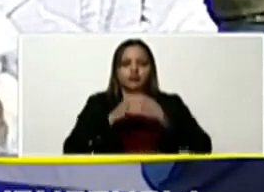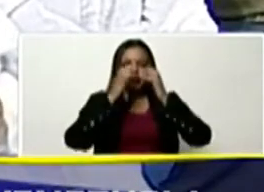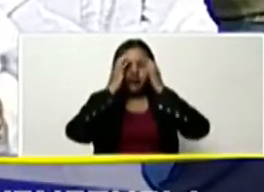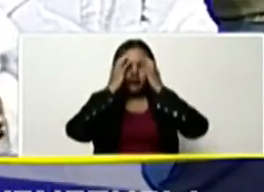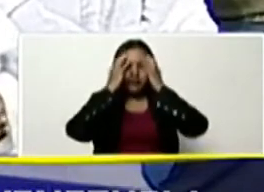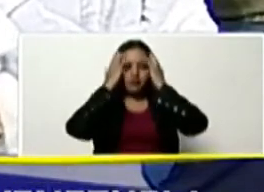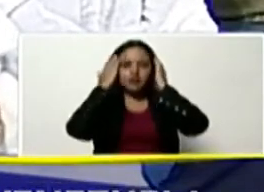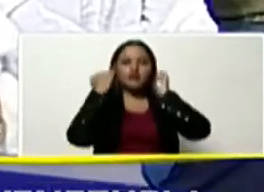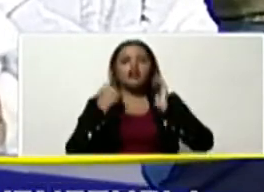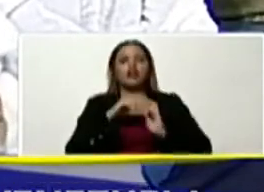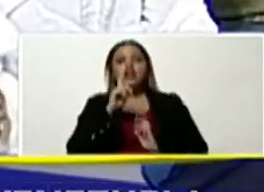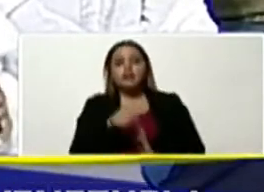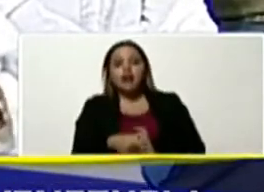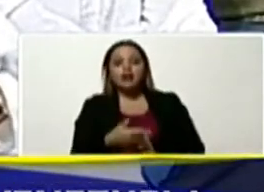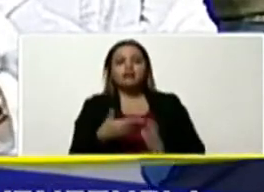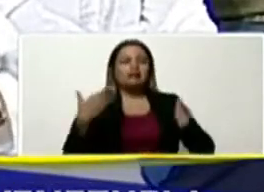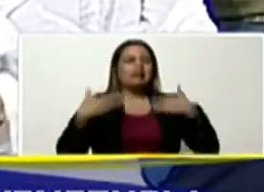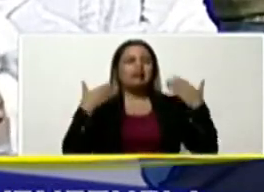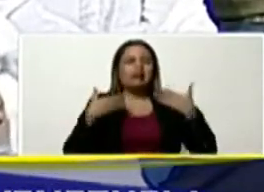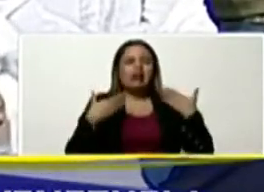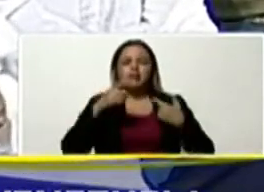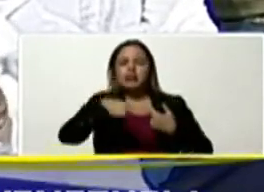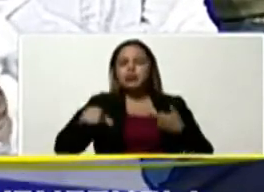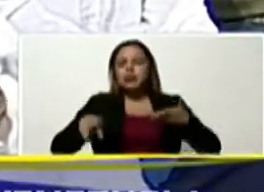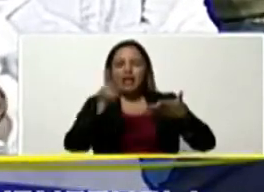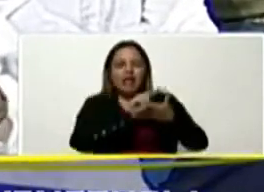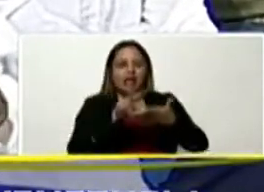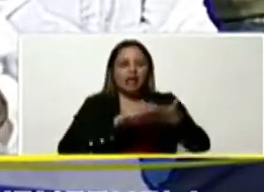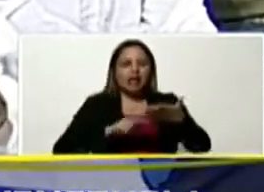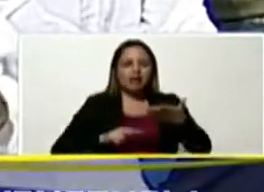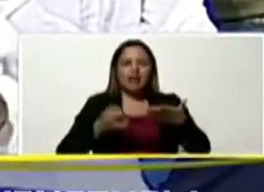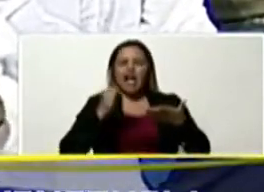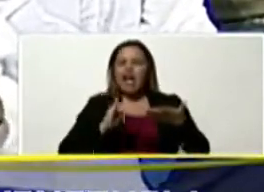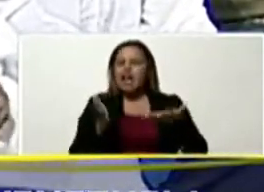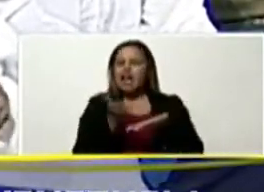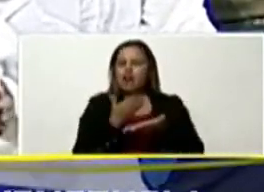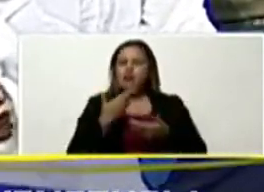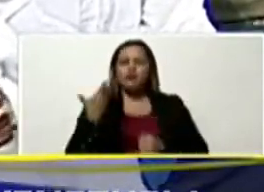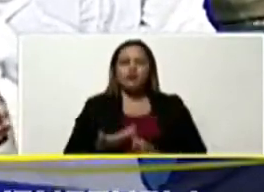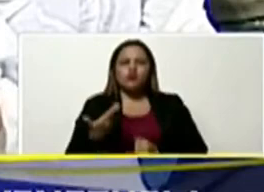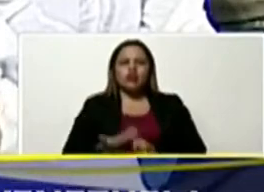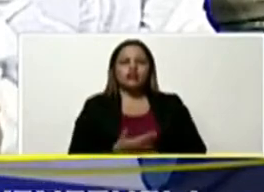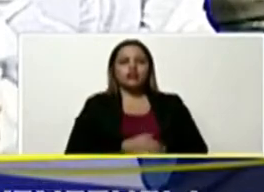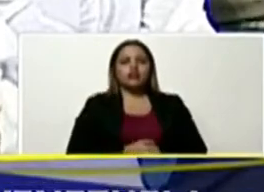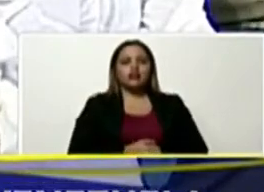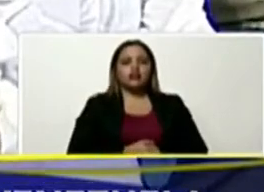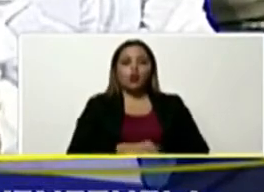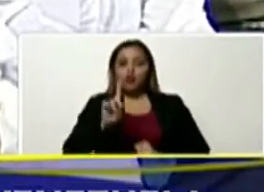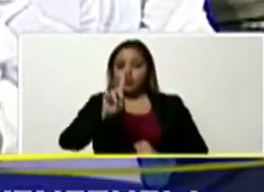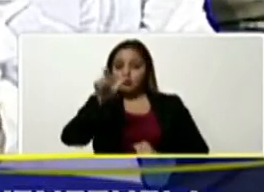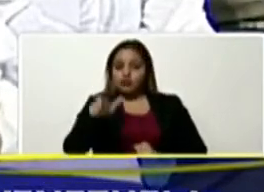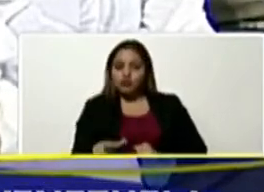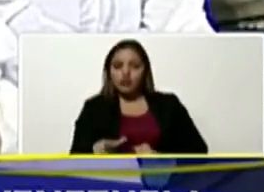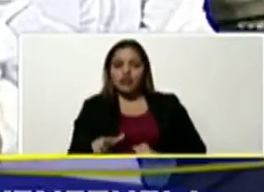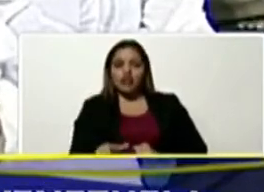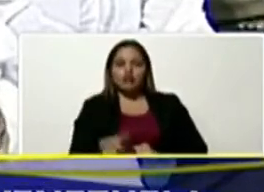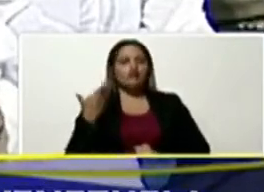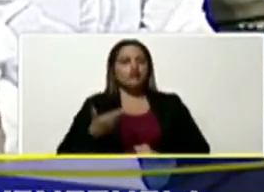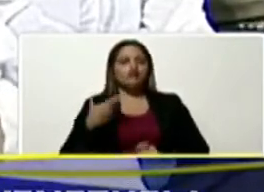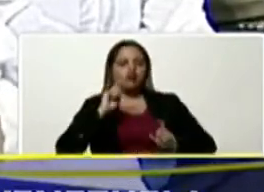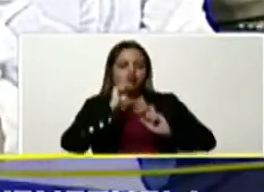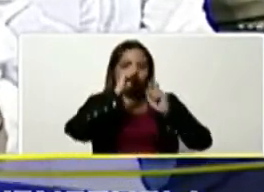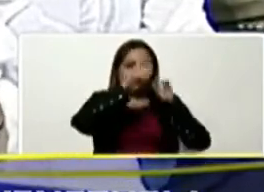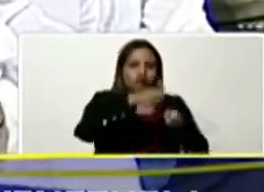regocijo de la literatura, para el regocijo de los lectores. Y ese es uno de los autores que nosotros estamos reivindicando también